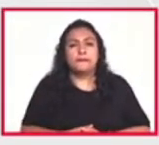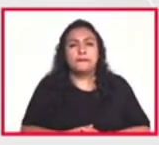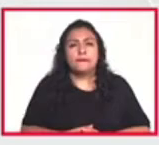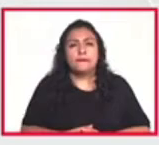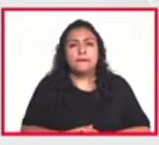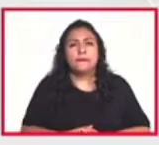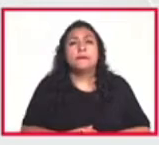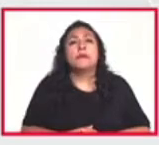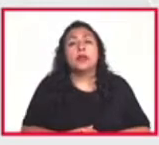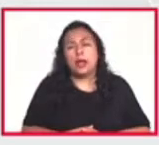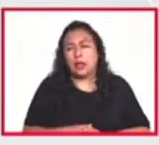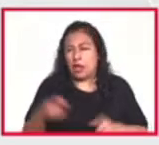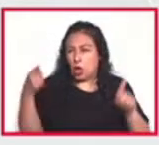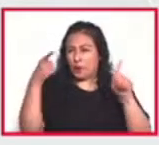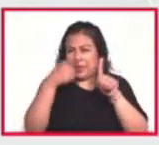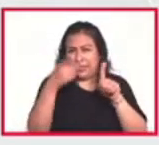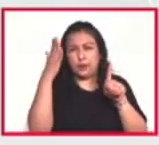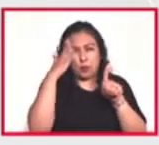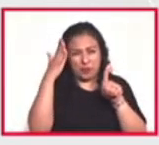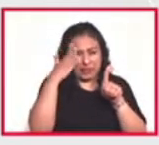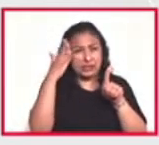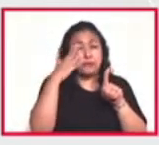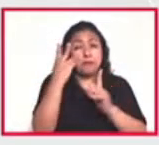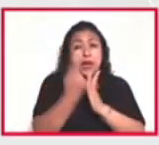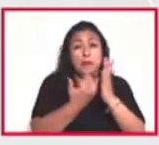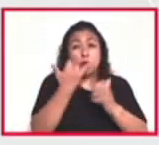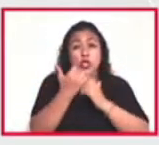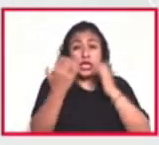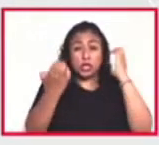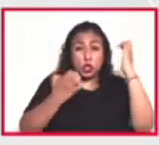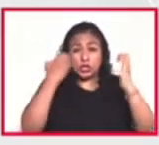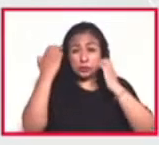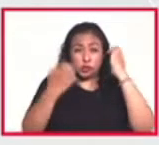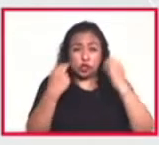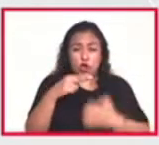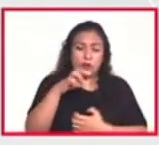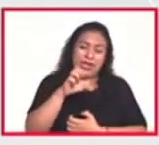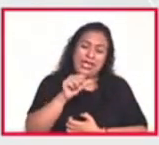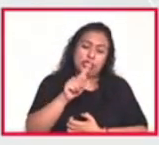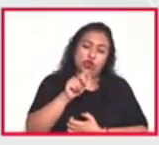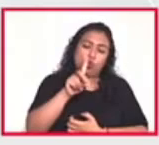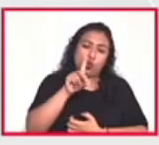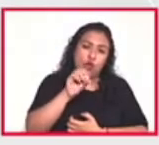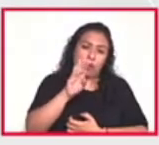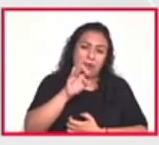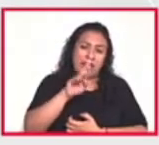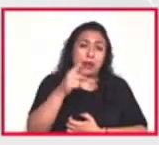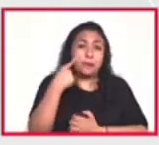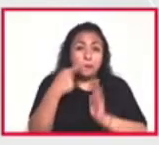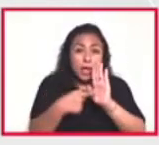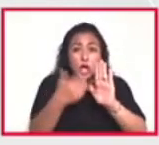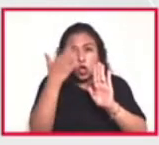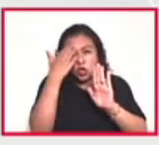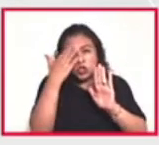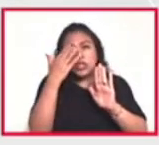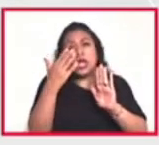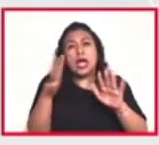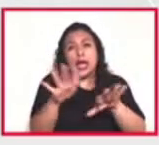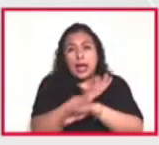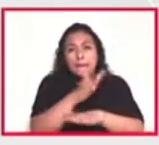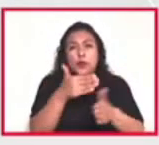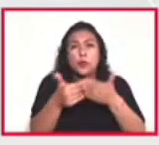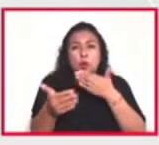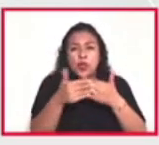El principal objetivo de este proyecto de exposición Studio Berlín es dar a conocer las corrientes y cambios actuales en el arte y